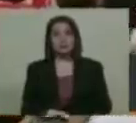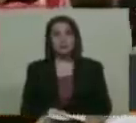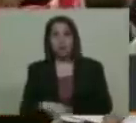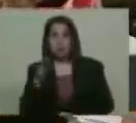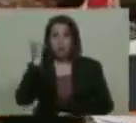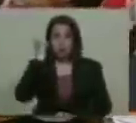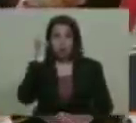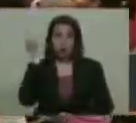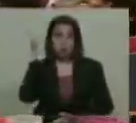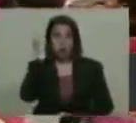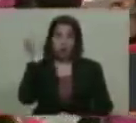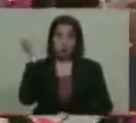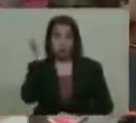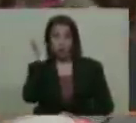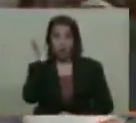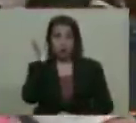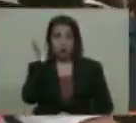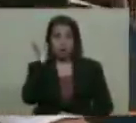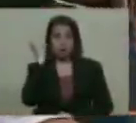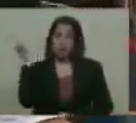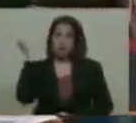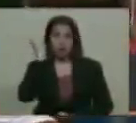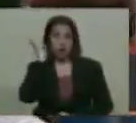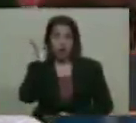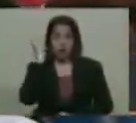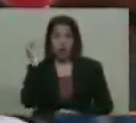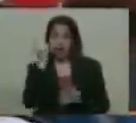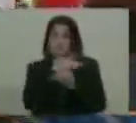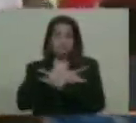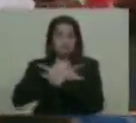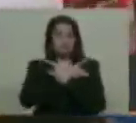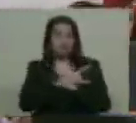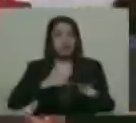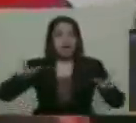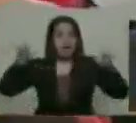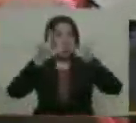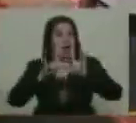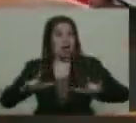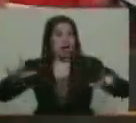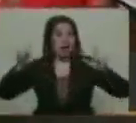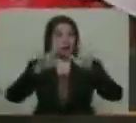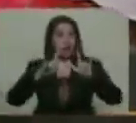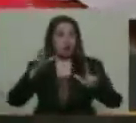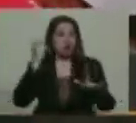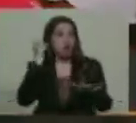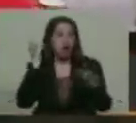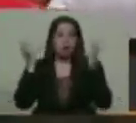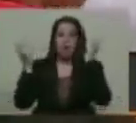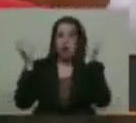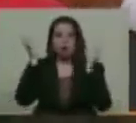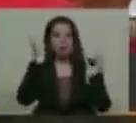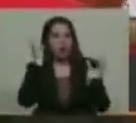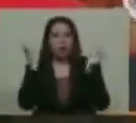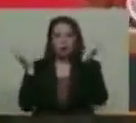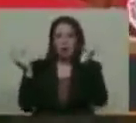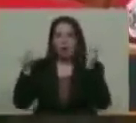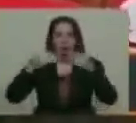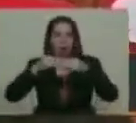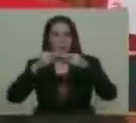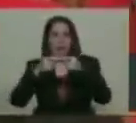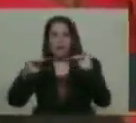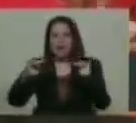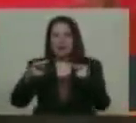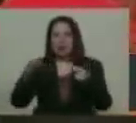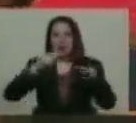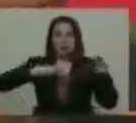Mujeres, mujeres, mujeres, mujeres, mujeres queridas, mujeres, mujeres, mujeres, mujeres